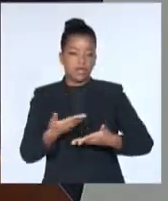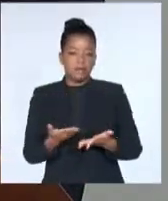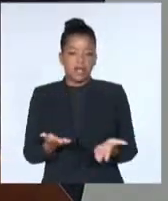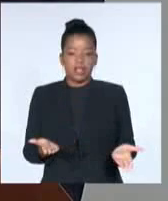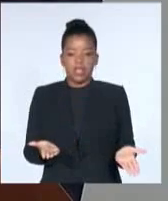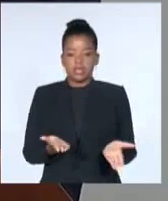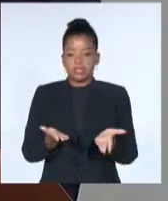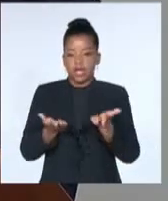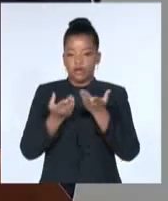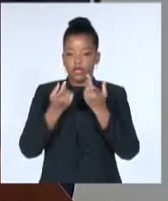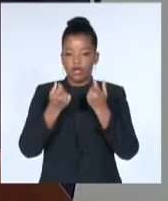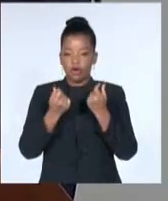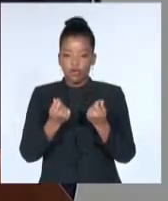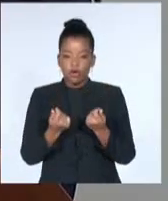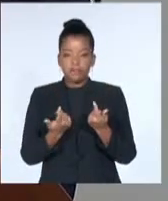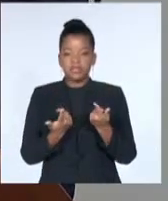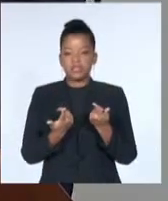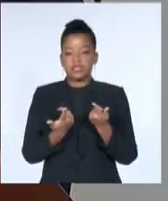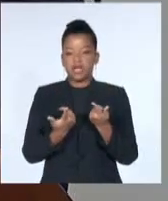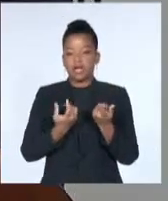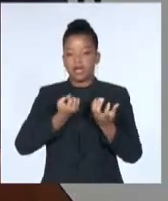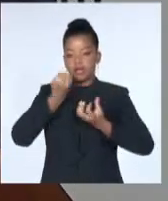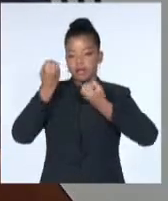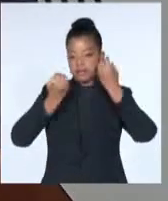la tecnología y la innovación.